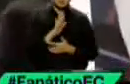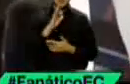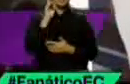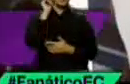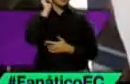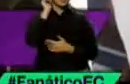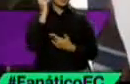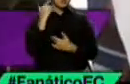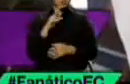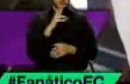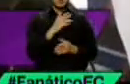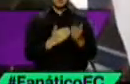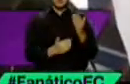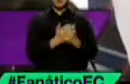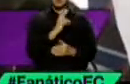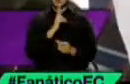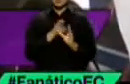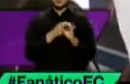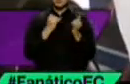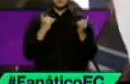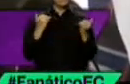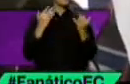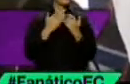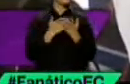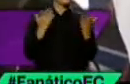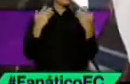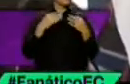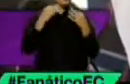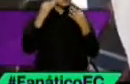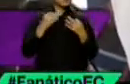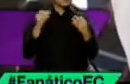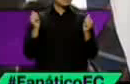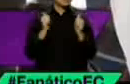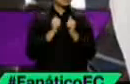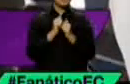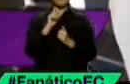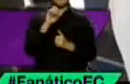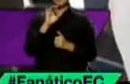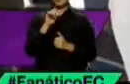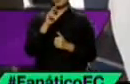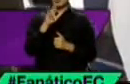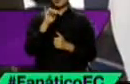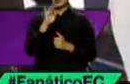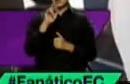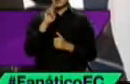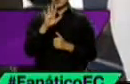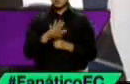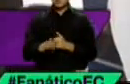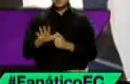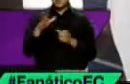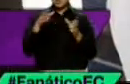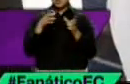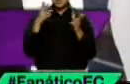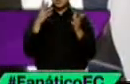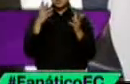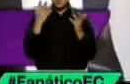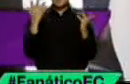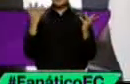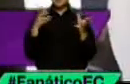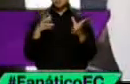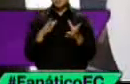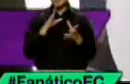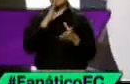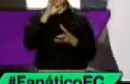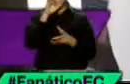Cristiano Ronaldo. Hoy se hizo oficial ya junto a Florentino Pérez en uno de los palcos habituales en donde